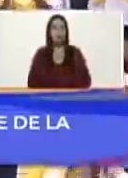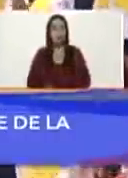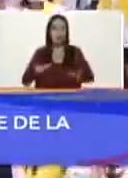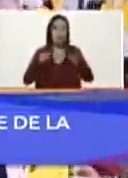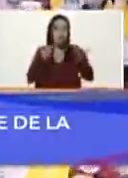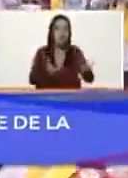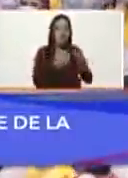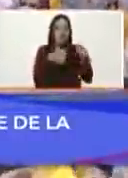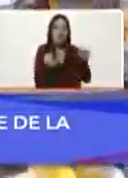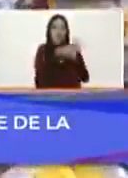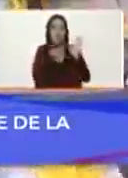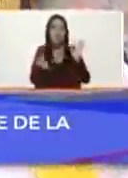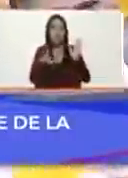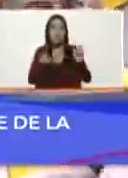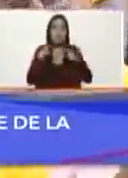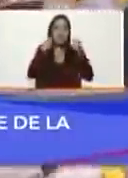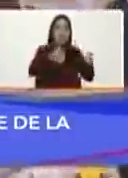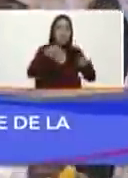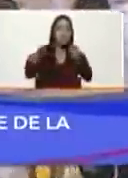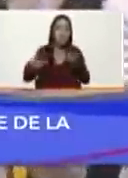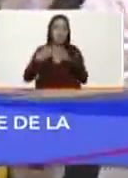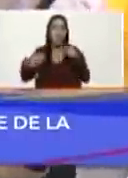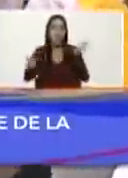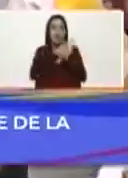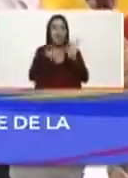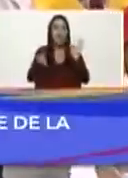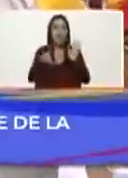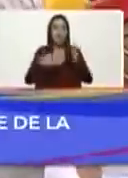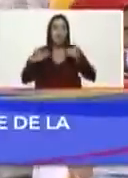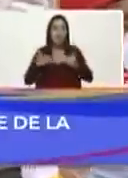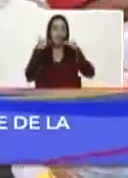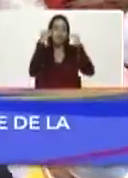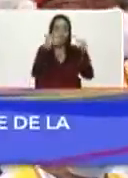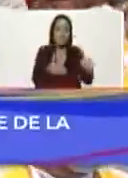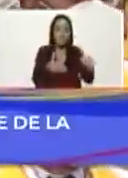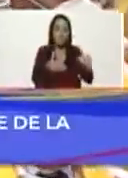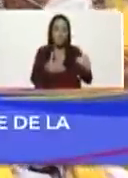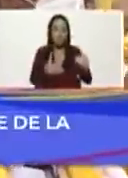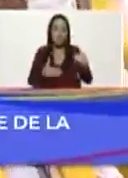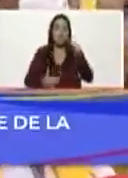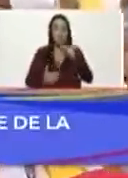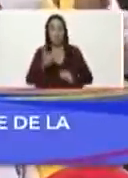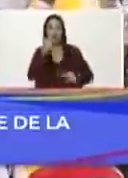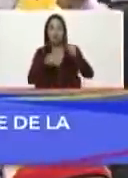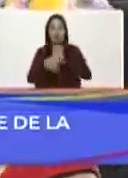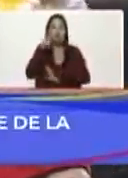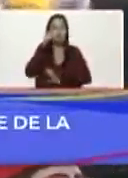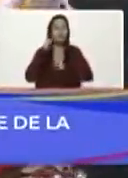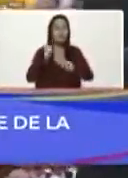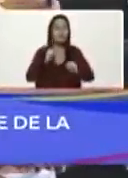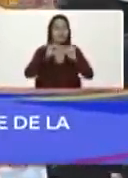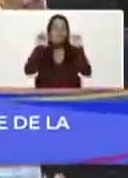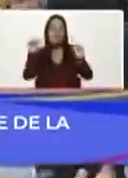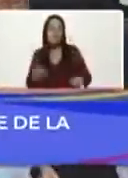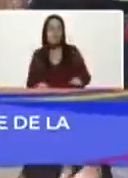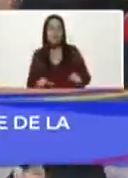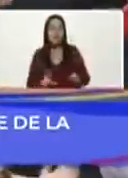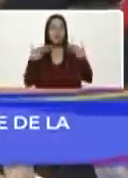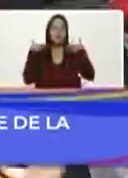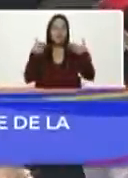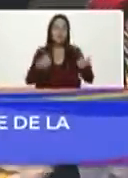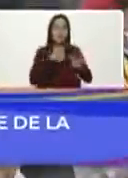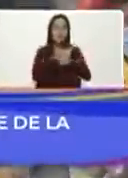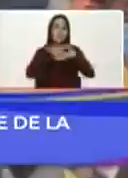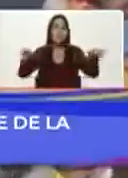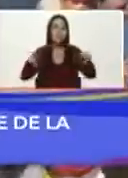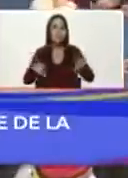derechos, a garantizar todos los derechos y a avanzar en la construcción de un poderoso sistema de salud